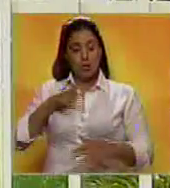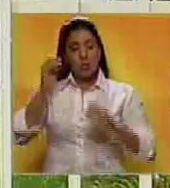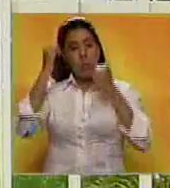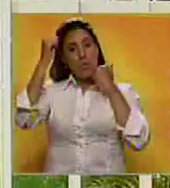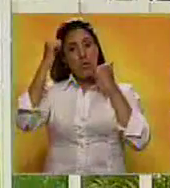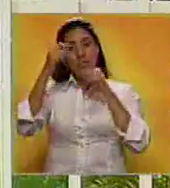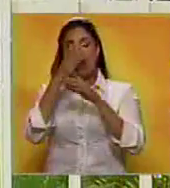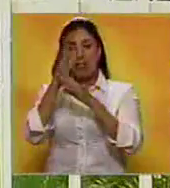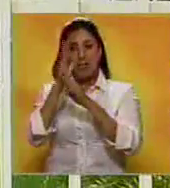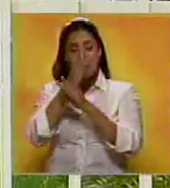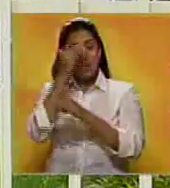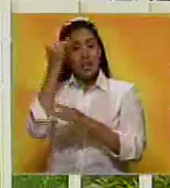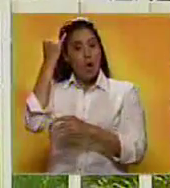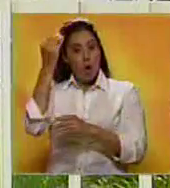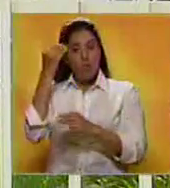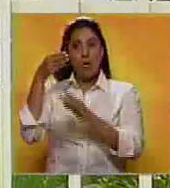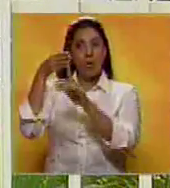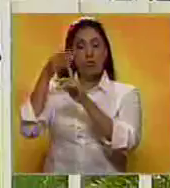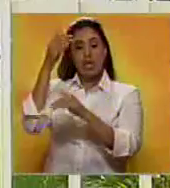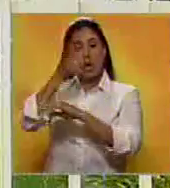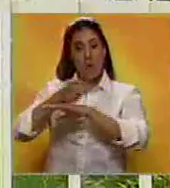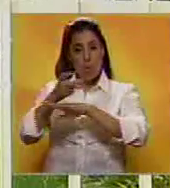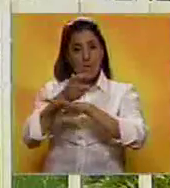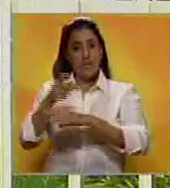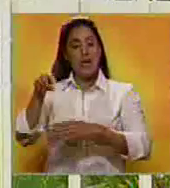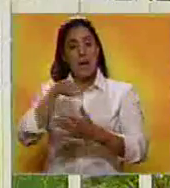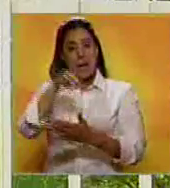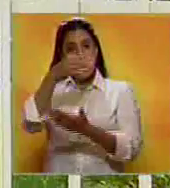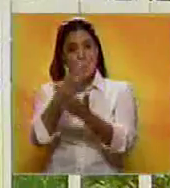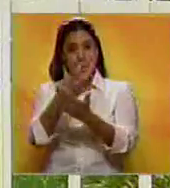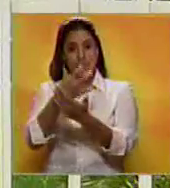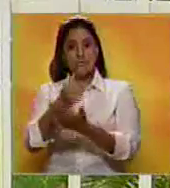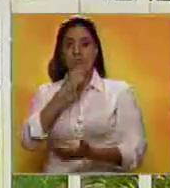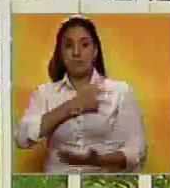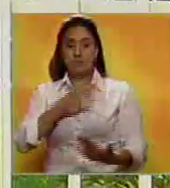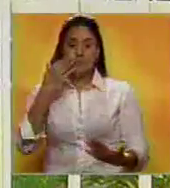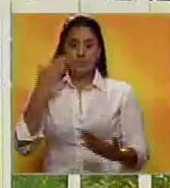manifiestan sus diferencias al gobierno. En Las Mercedes, Oliver Rodríguez, Noticiero Univisión.